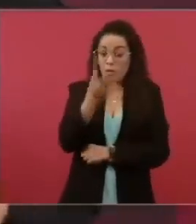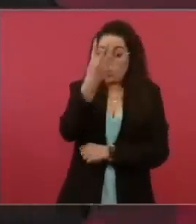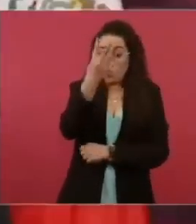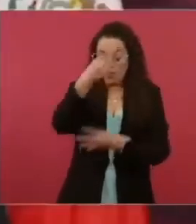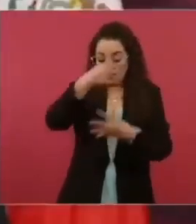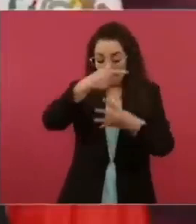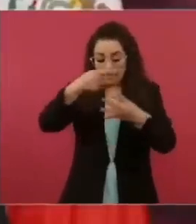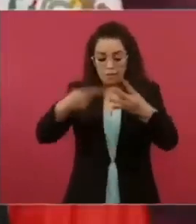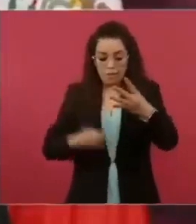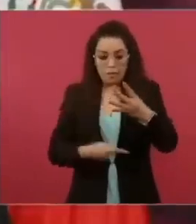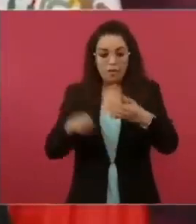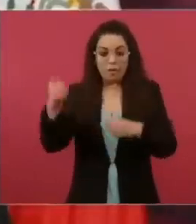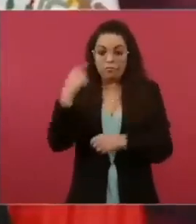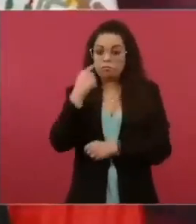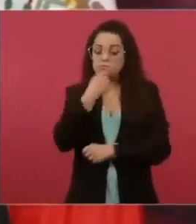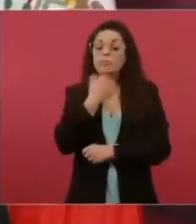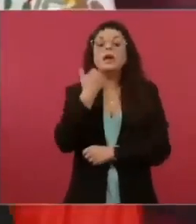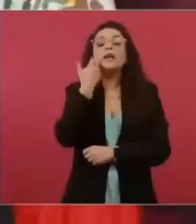contento por eso,